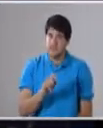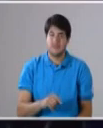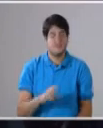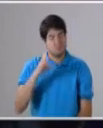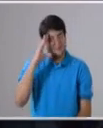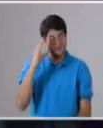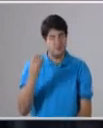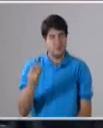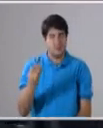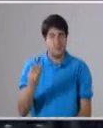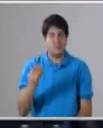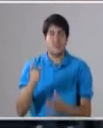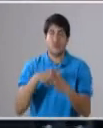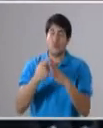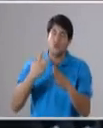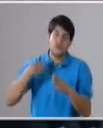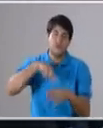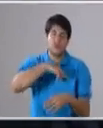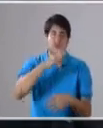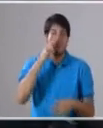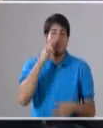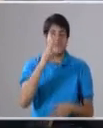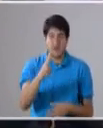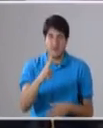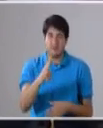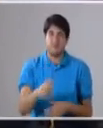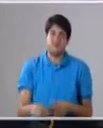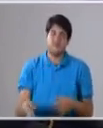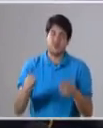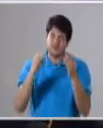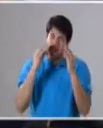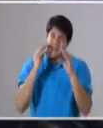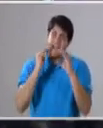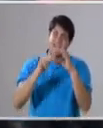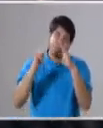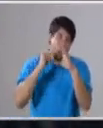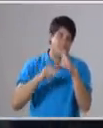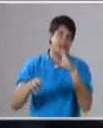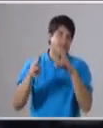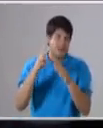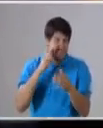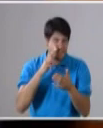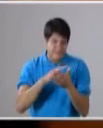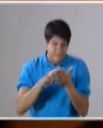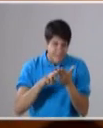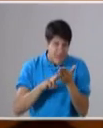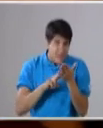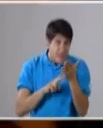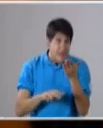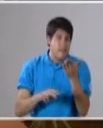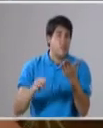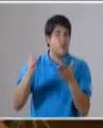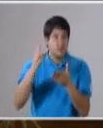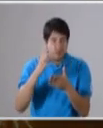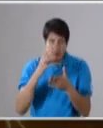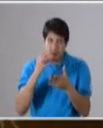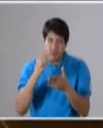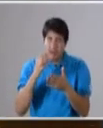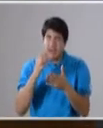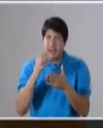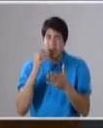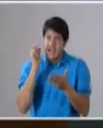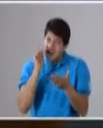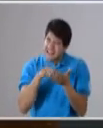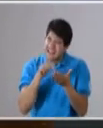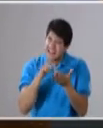Porque, hermano, cuando nosotros vemos el mensaje y lo revisamos y hemos enseñado acerca de este tema acá,